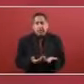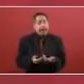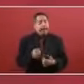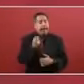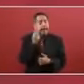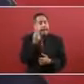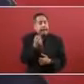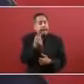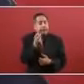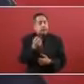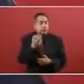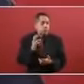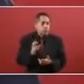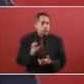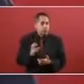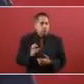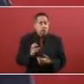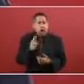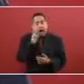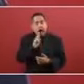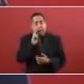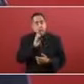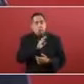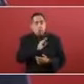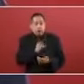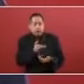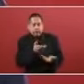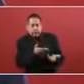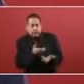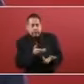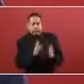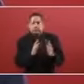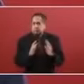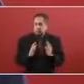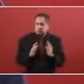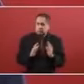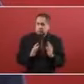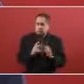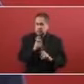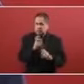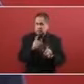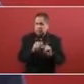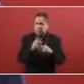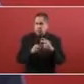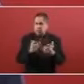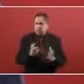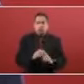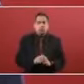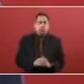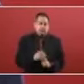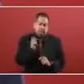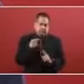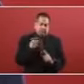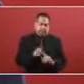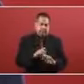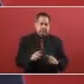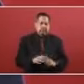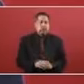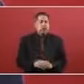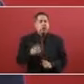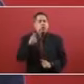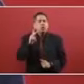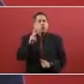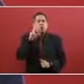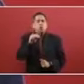Eso es lo que podríamos, o lo que estamos haciendo básicamente.